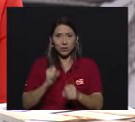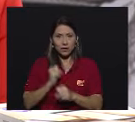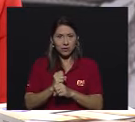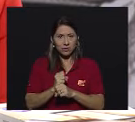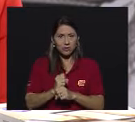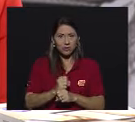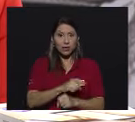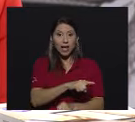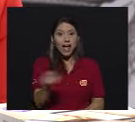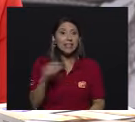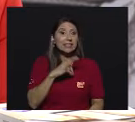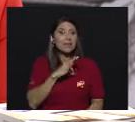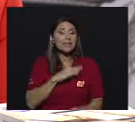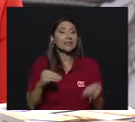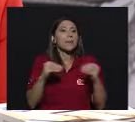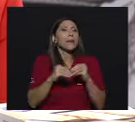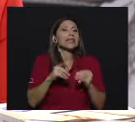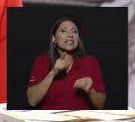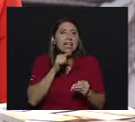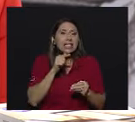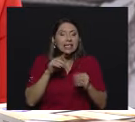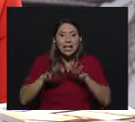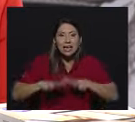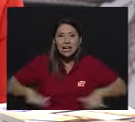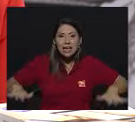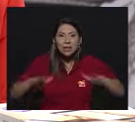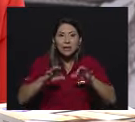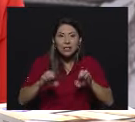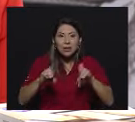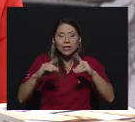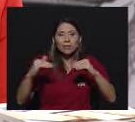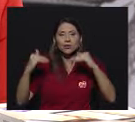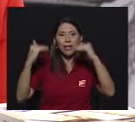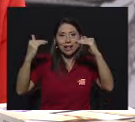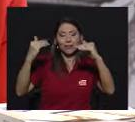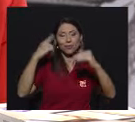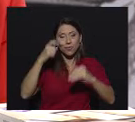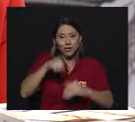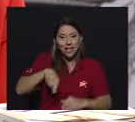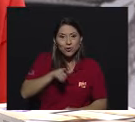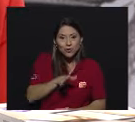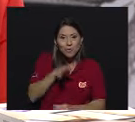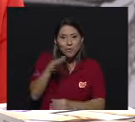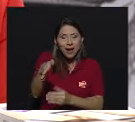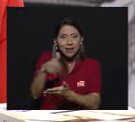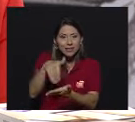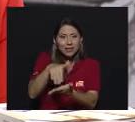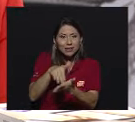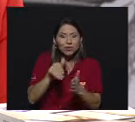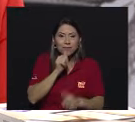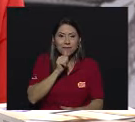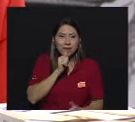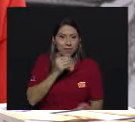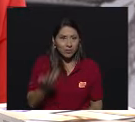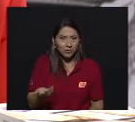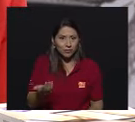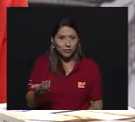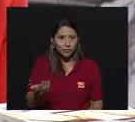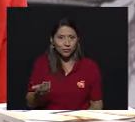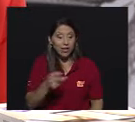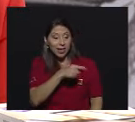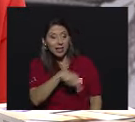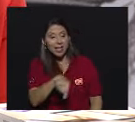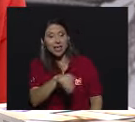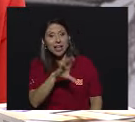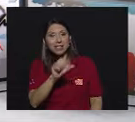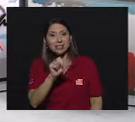lo cual quienes se benefician más son los niños de climas educativos altos que van a centros privados, ¿verdad? A alternativas privadas, y